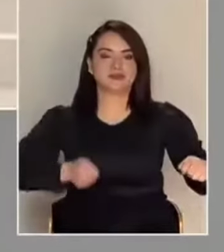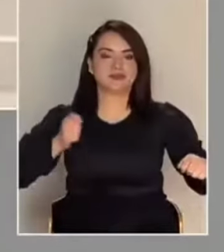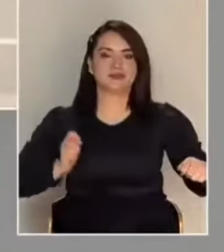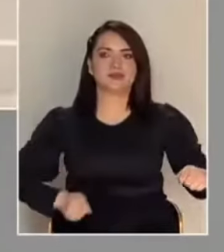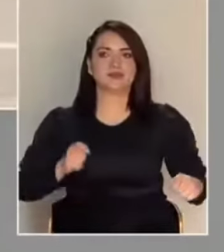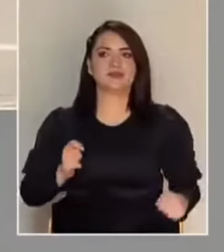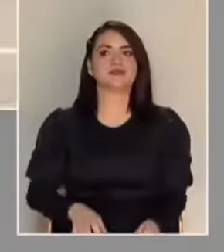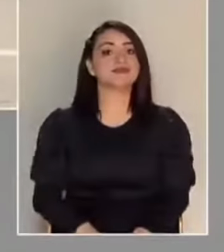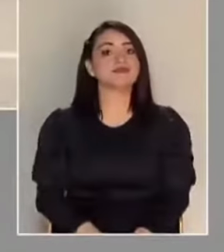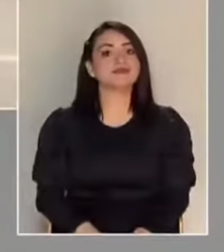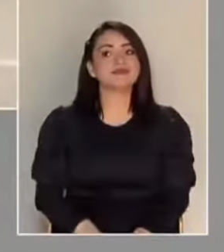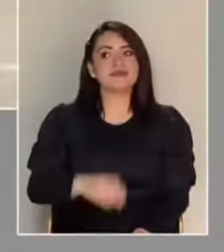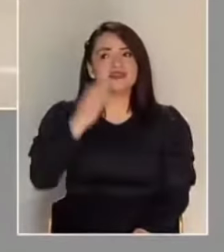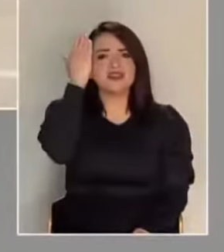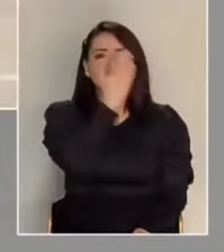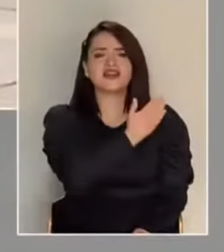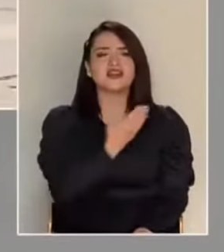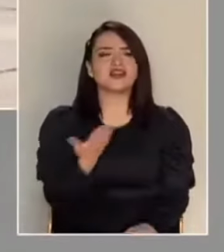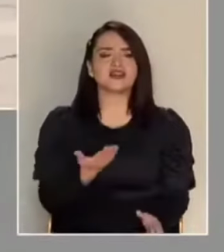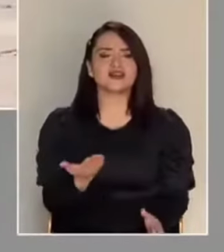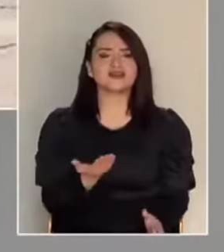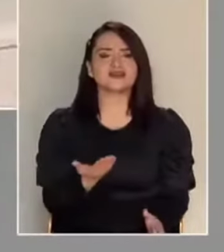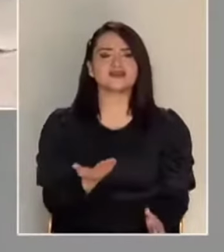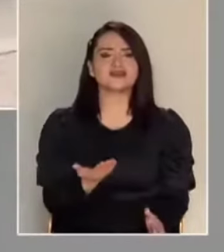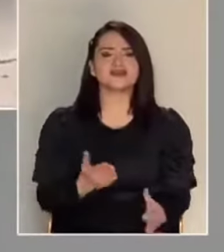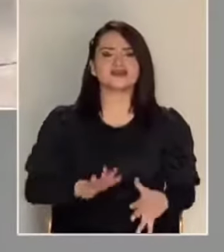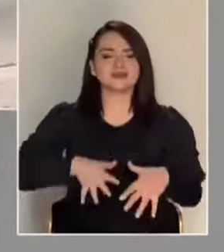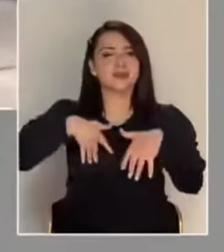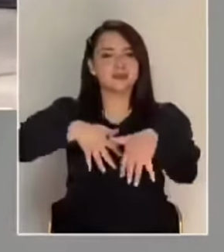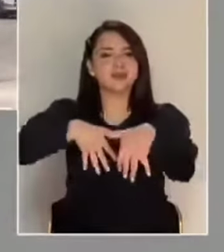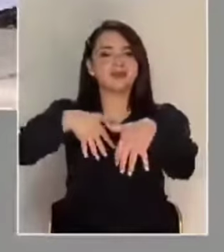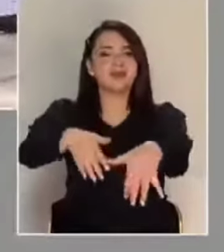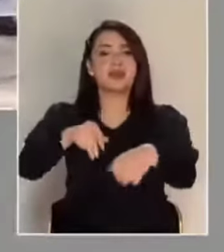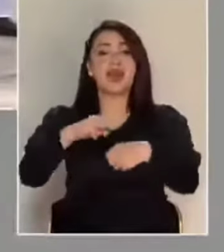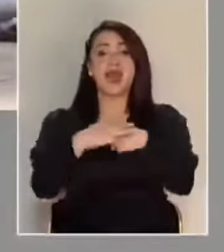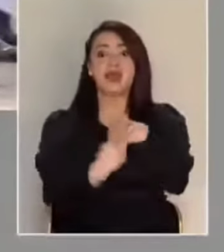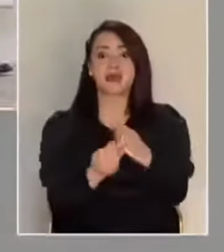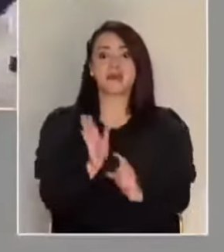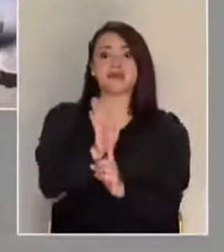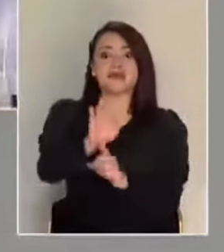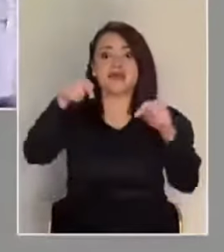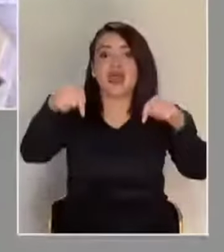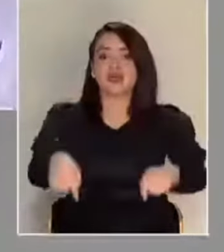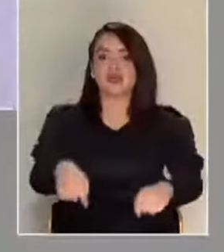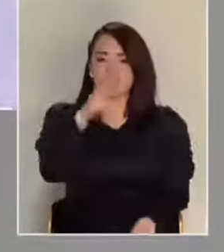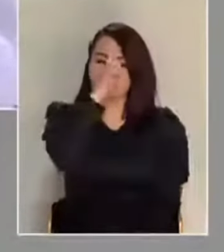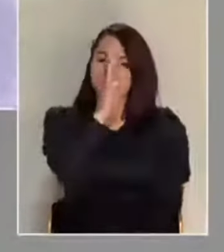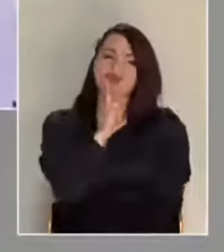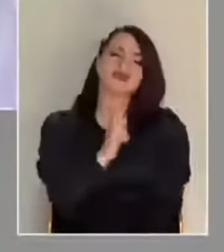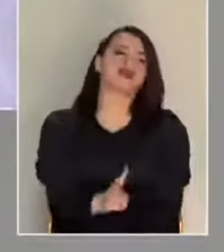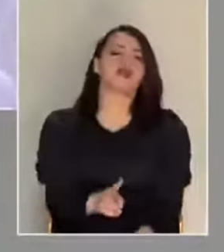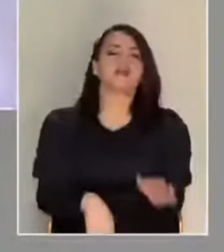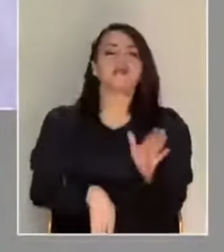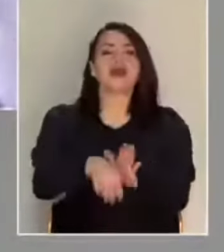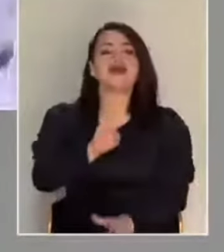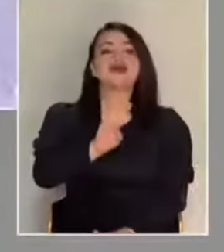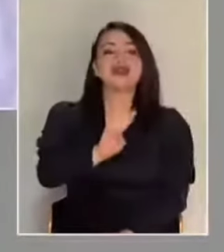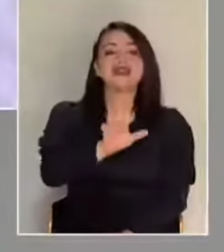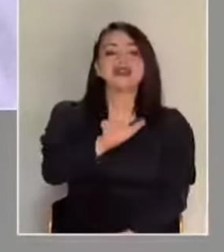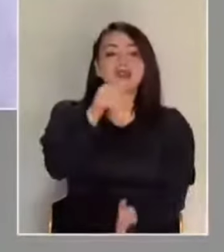Los crestones negros que dibujan los estandartes de combate de la Armada que presentan hoy son en homenaje a los más de